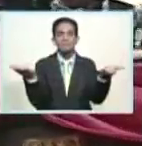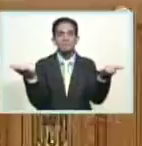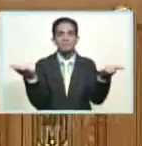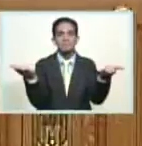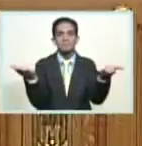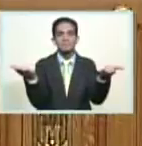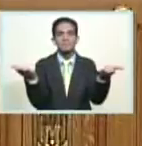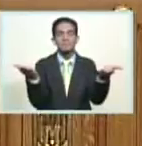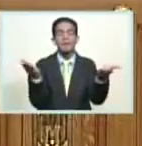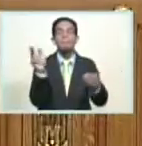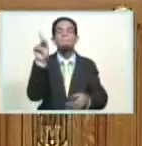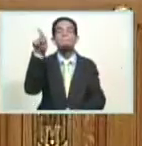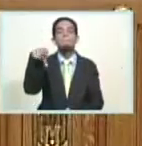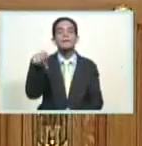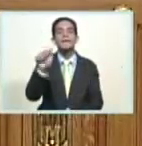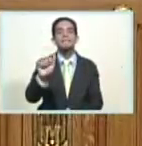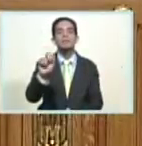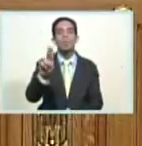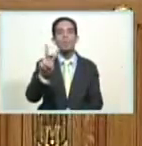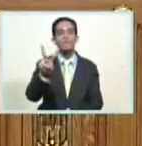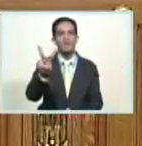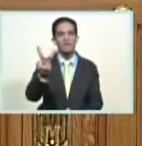al Partido Socialista Unido de Venezuela,